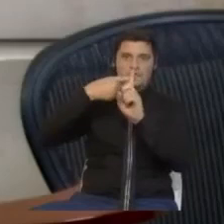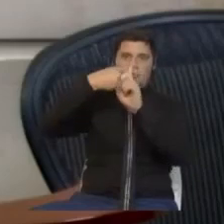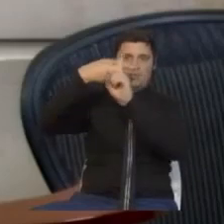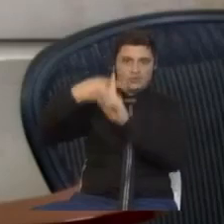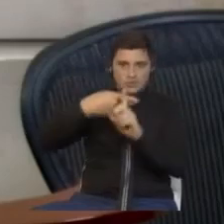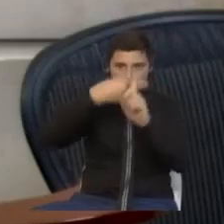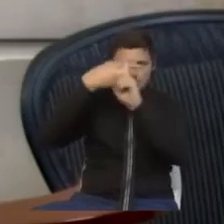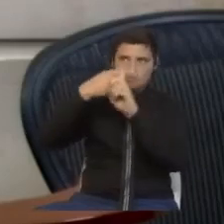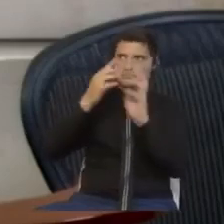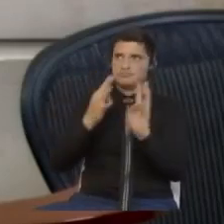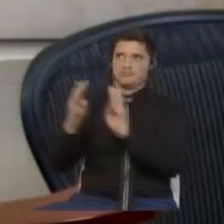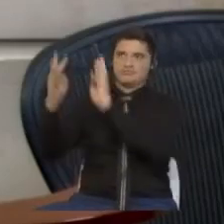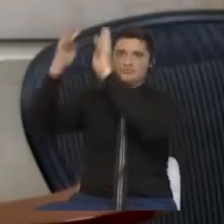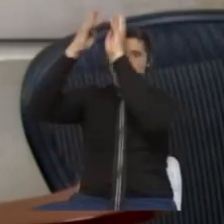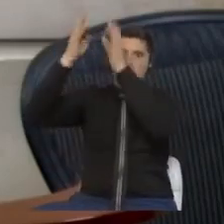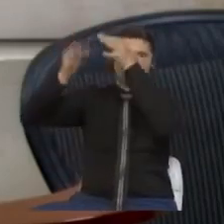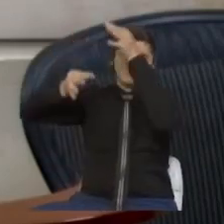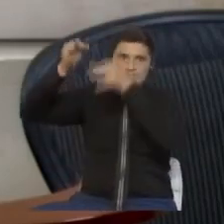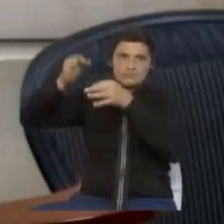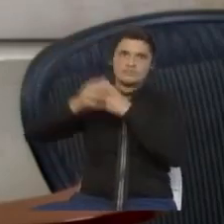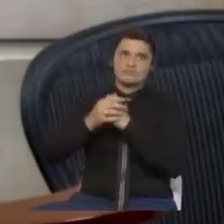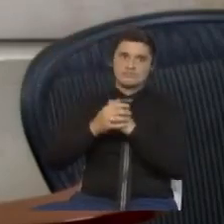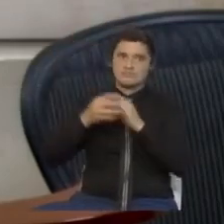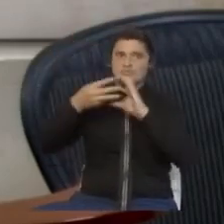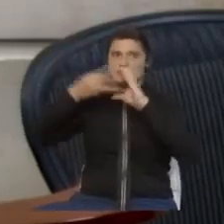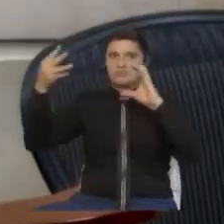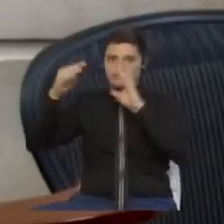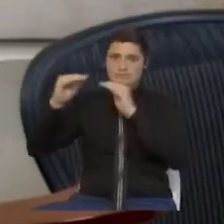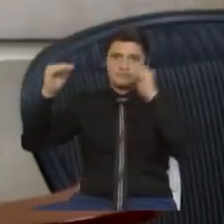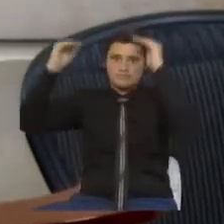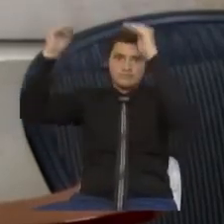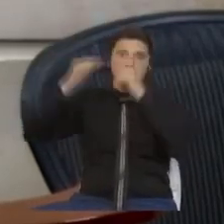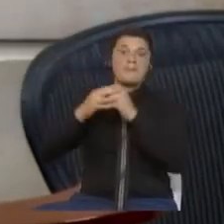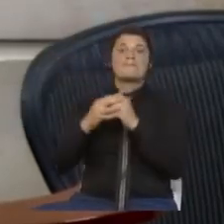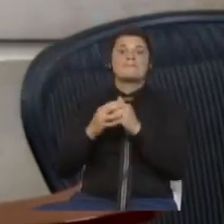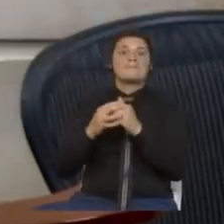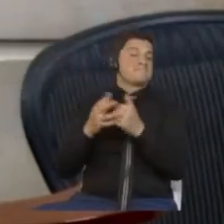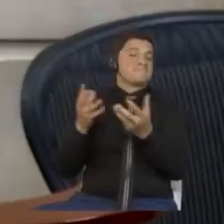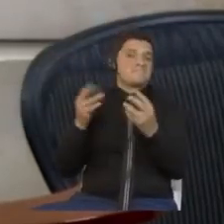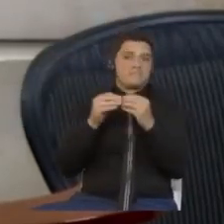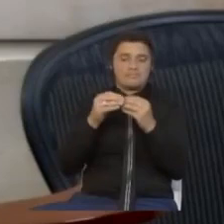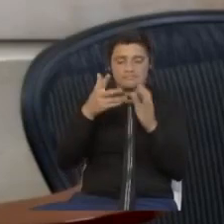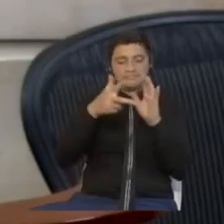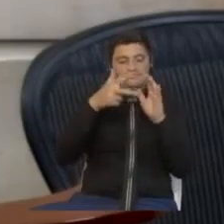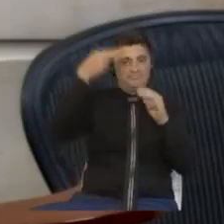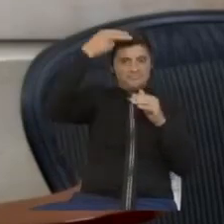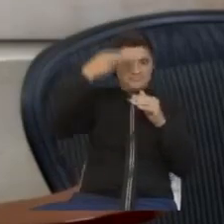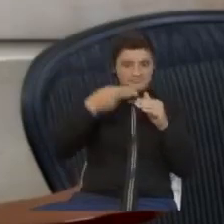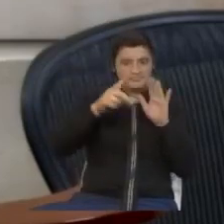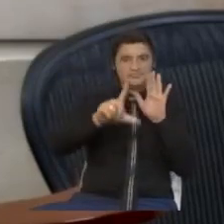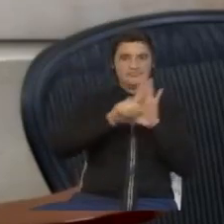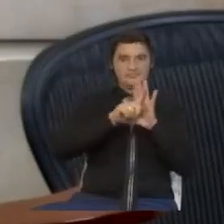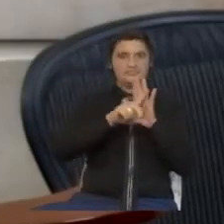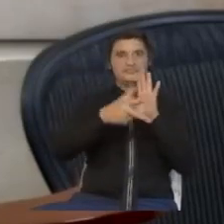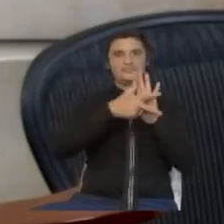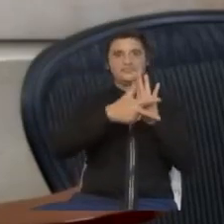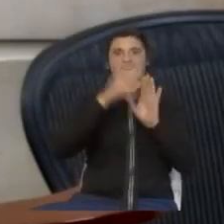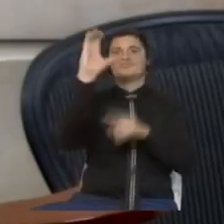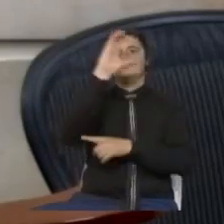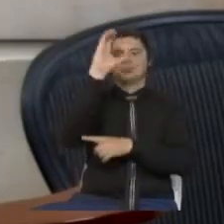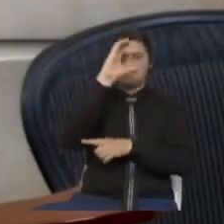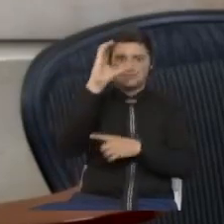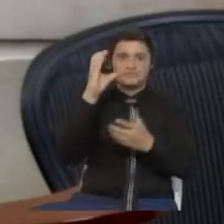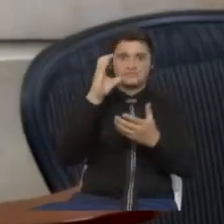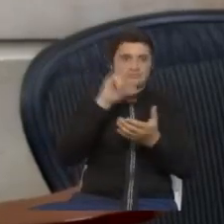magistrados de la corte constitucional y jamás en la historia legal y constitucional colombiana ha